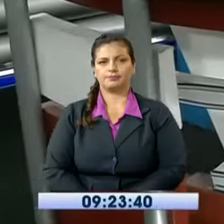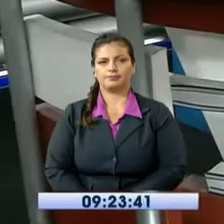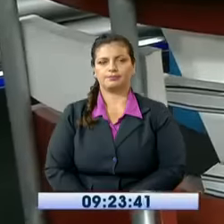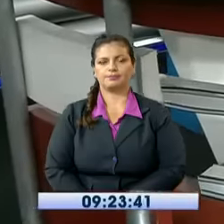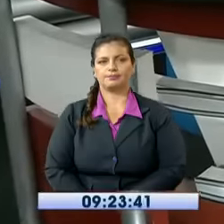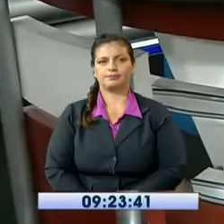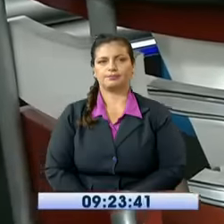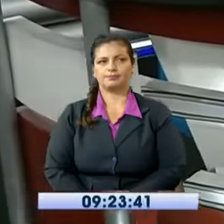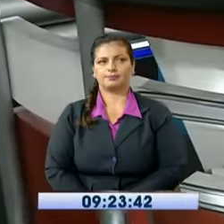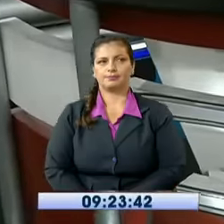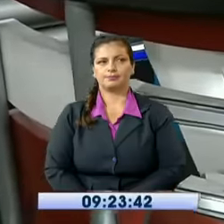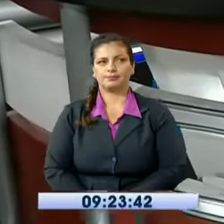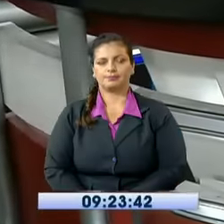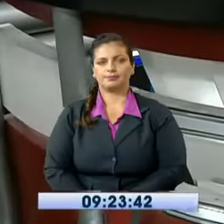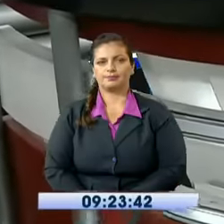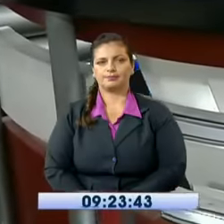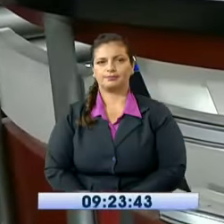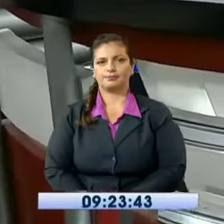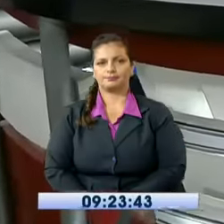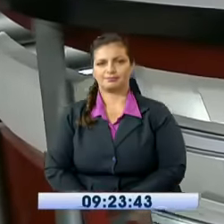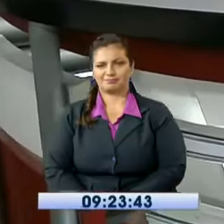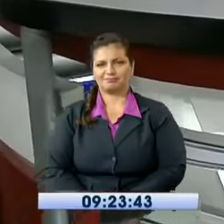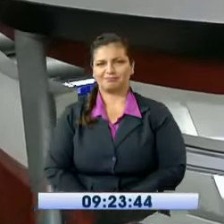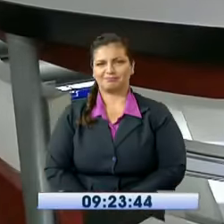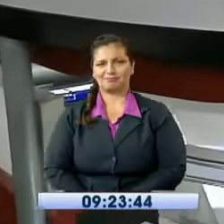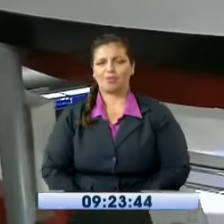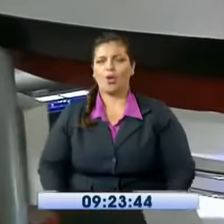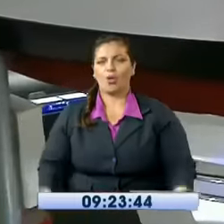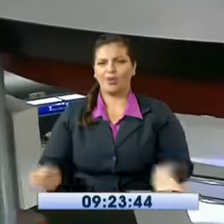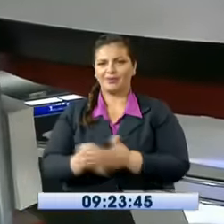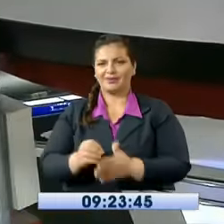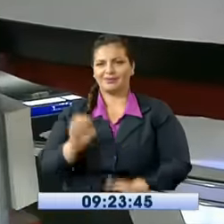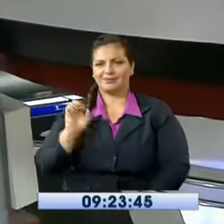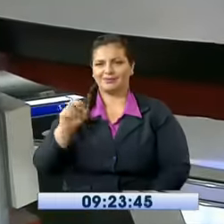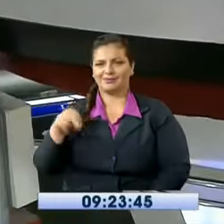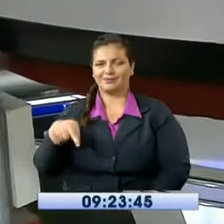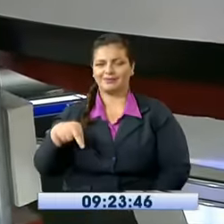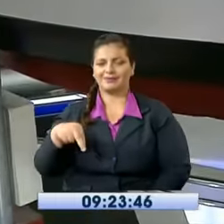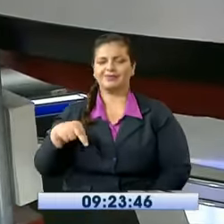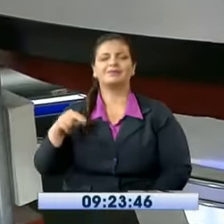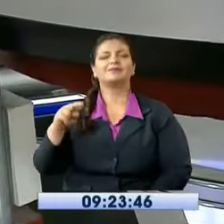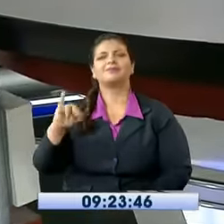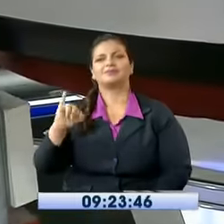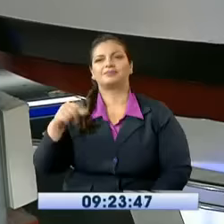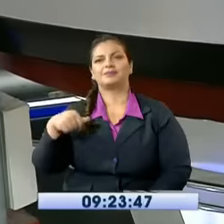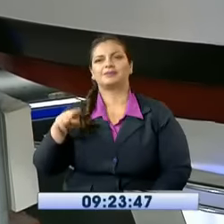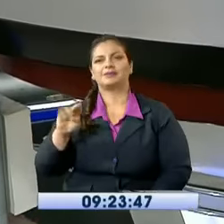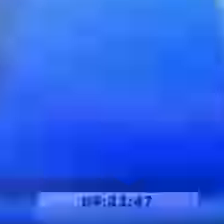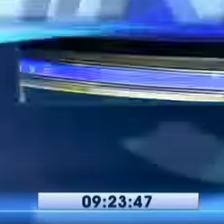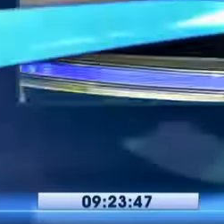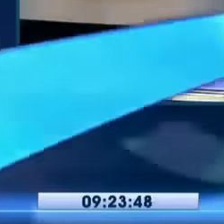Bueno, volvemos a conversar con Enrique Muñoz. ¿Está listo para darnos más información sobre esta campaña que no te toque? No te toque,